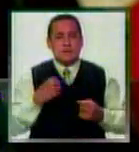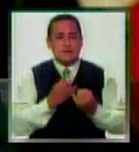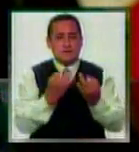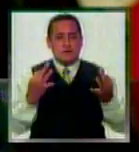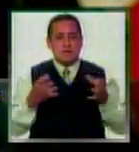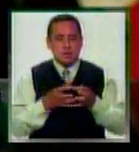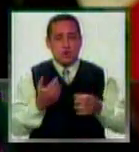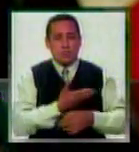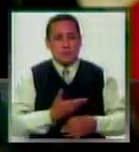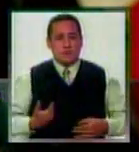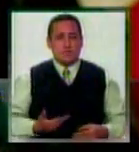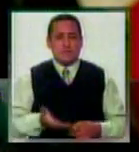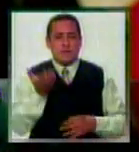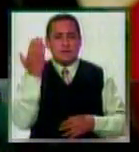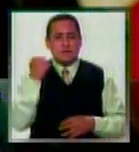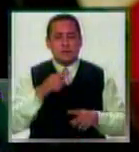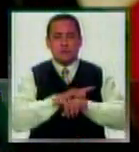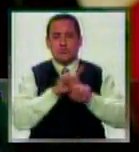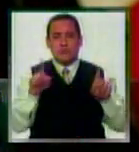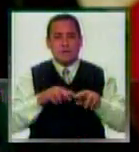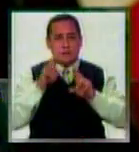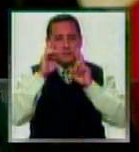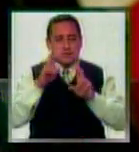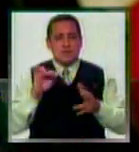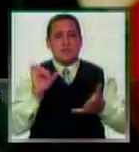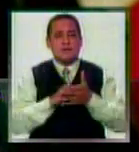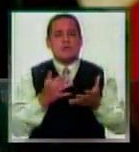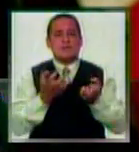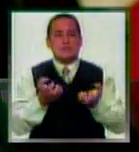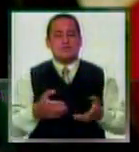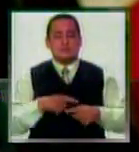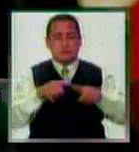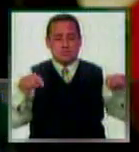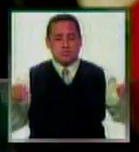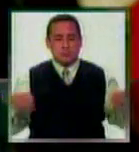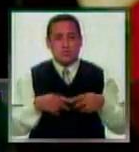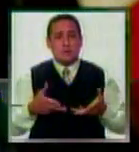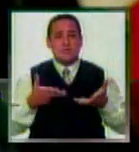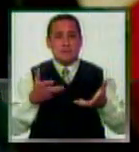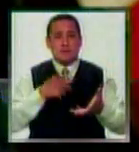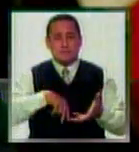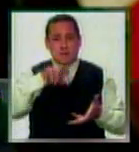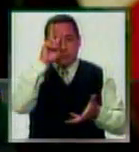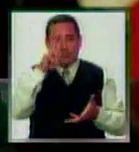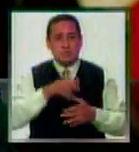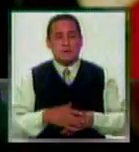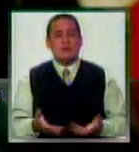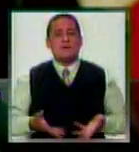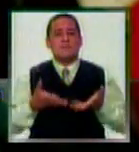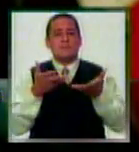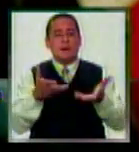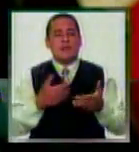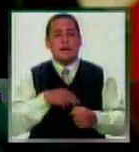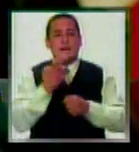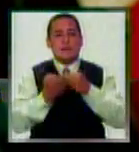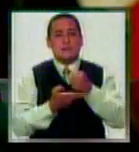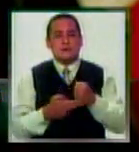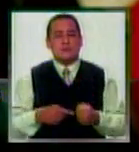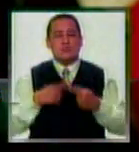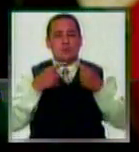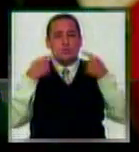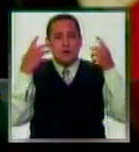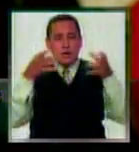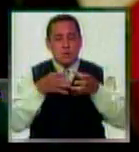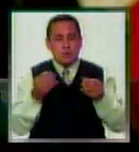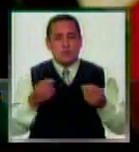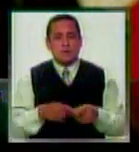gobiernos anteriores no la respetaron y decidieron entregar un lote que era del pueblo peruano para garantizar un consorcio